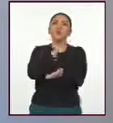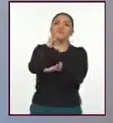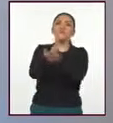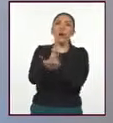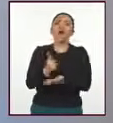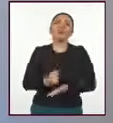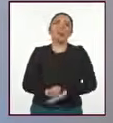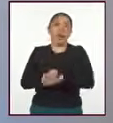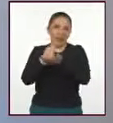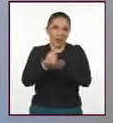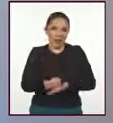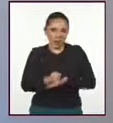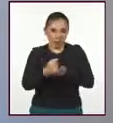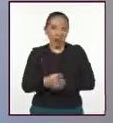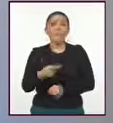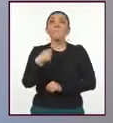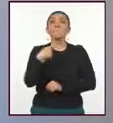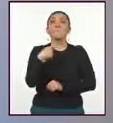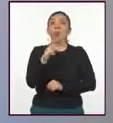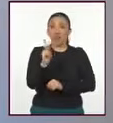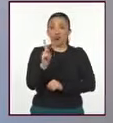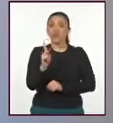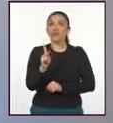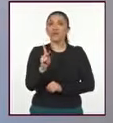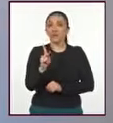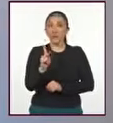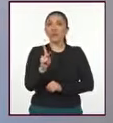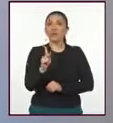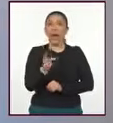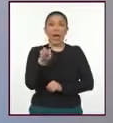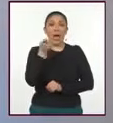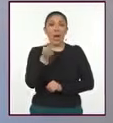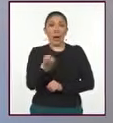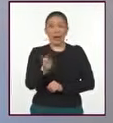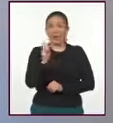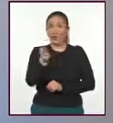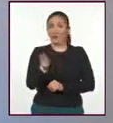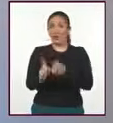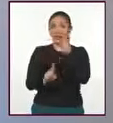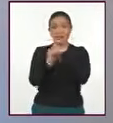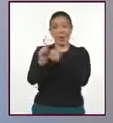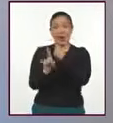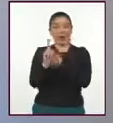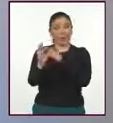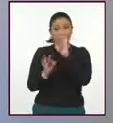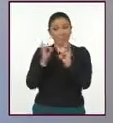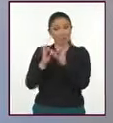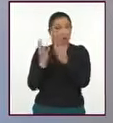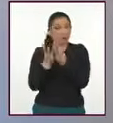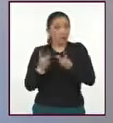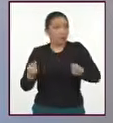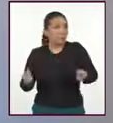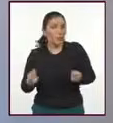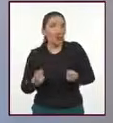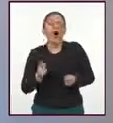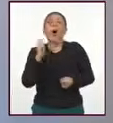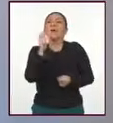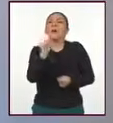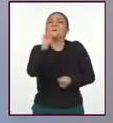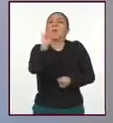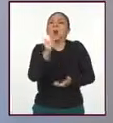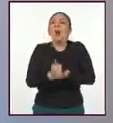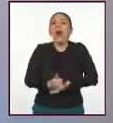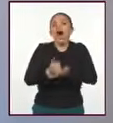terapia. Sin embargo, digamos que no dirá que es como una solución, sino más bien como es uno de los caminos que se puede tomar